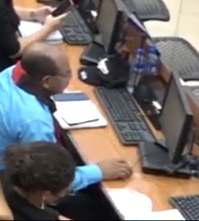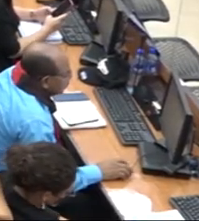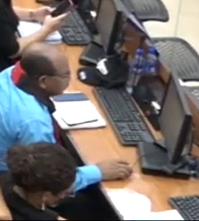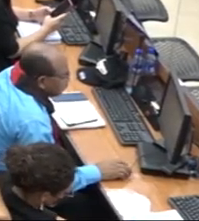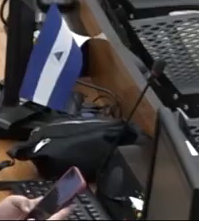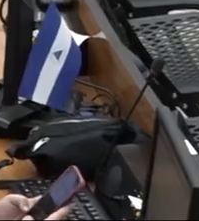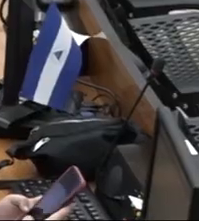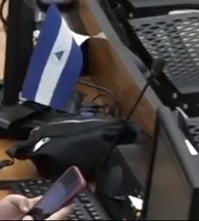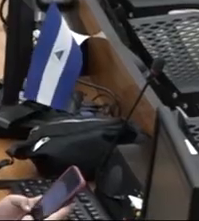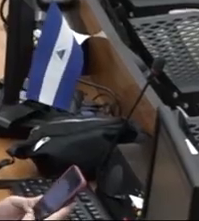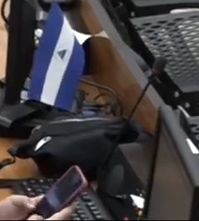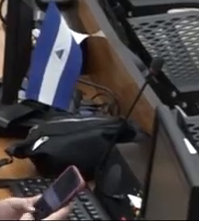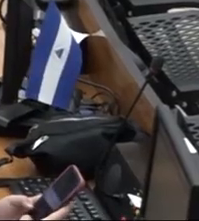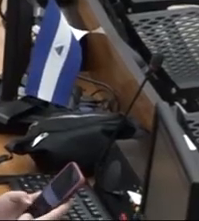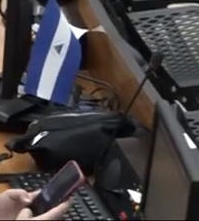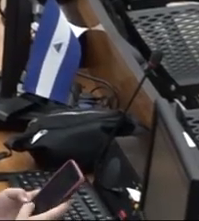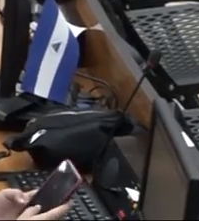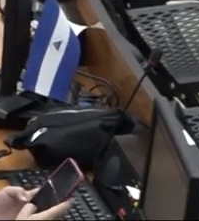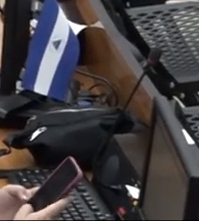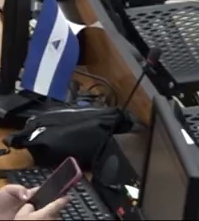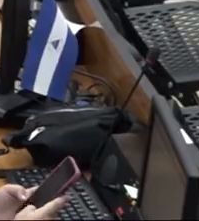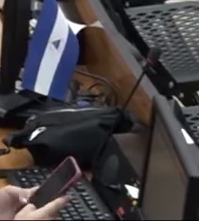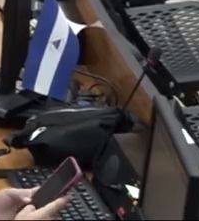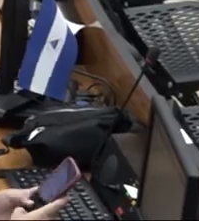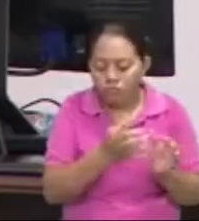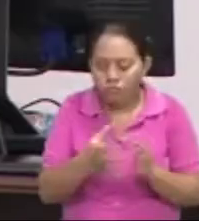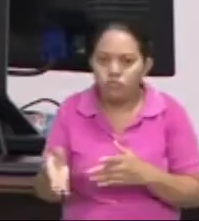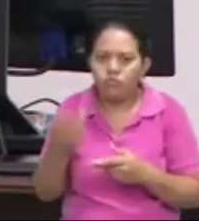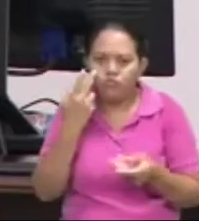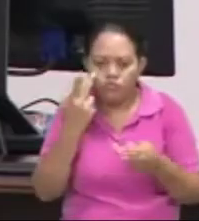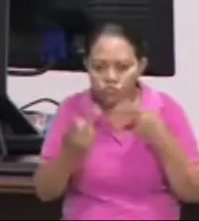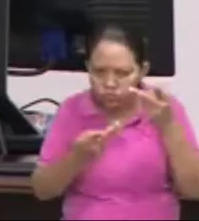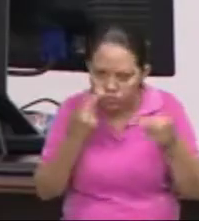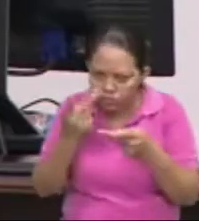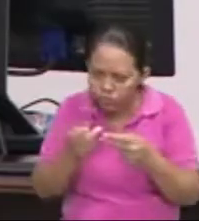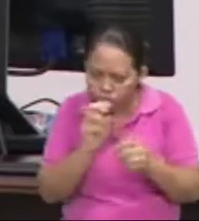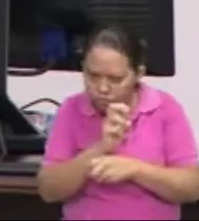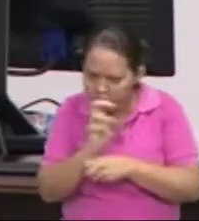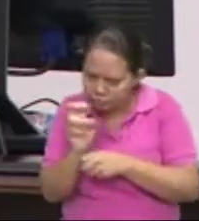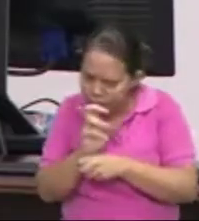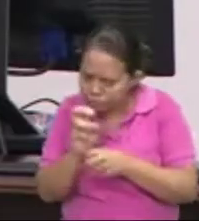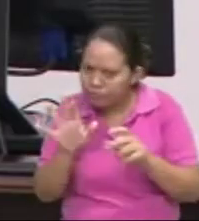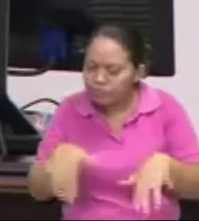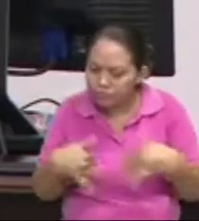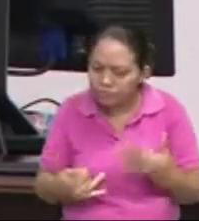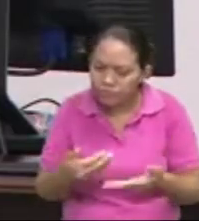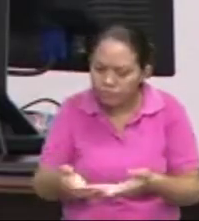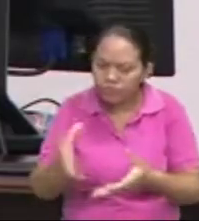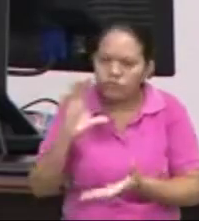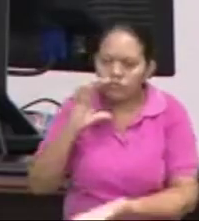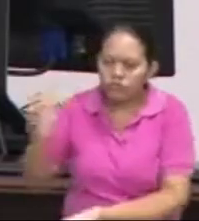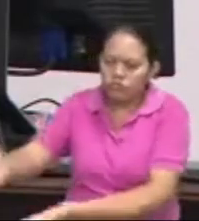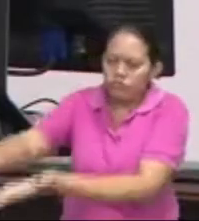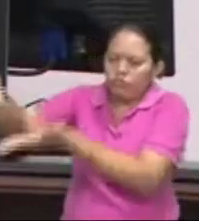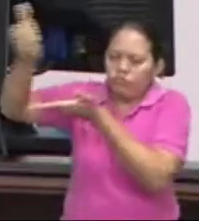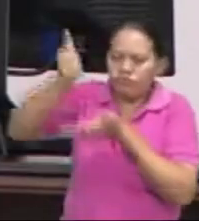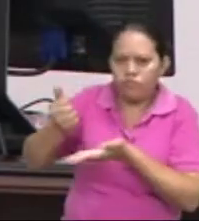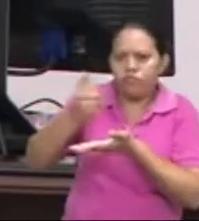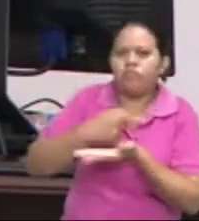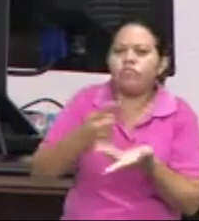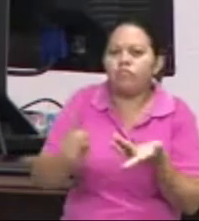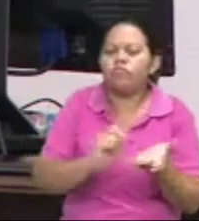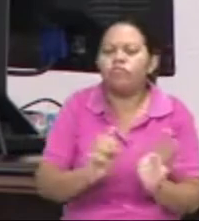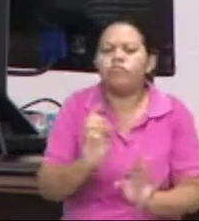Crédito Público. C. Organizar y supervisar las transferencias, los desembolsos de recursos financieros